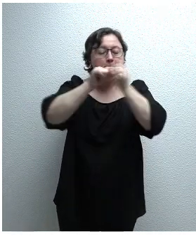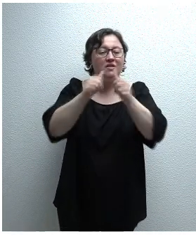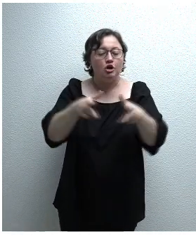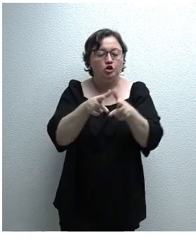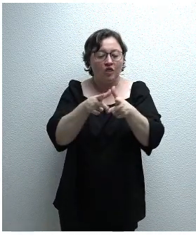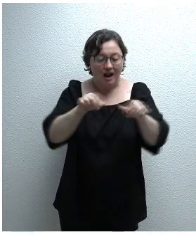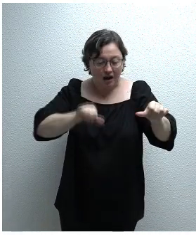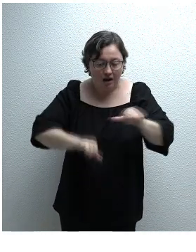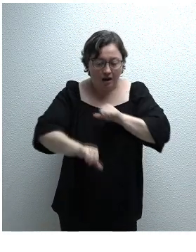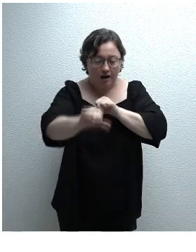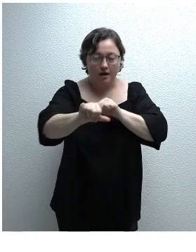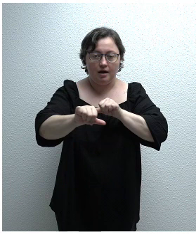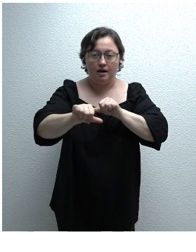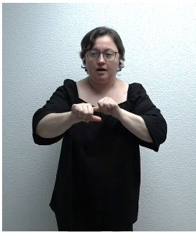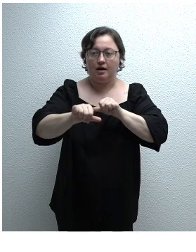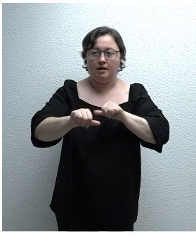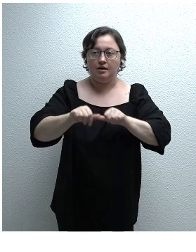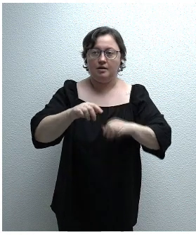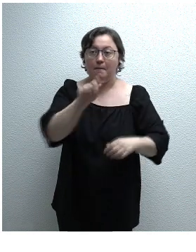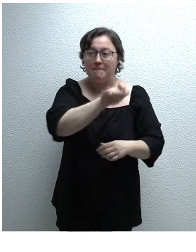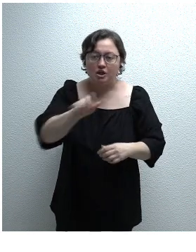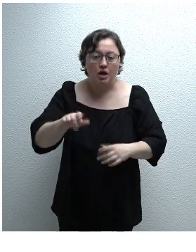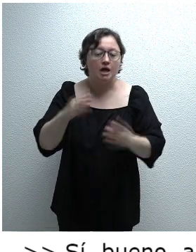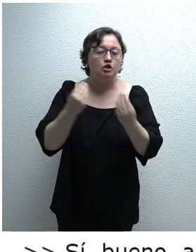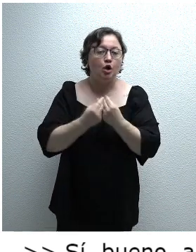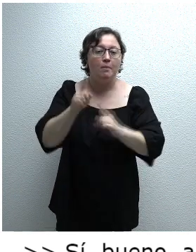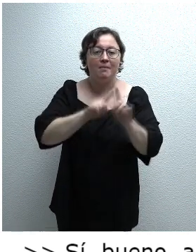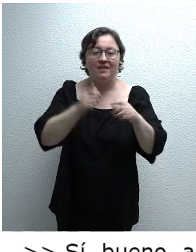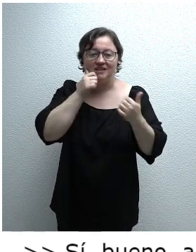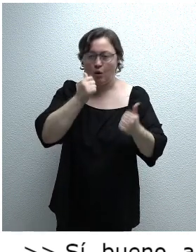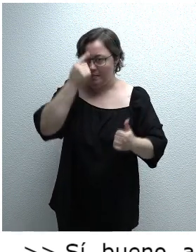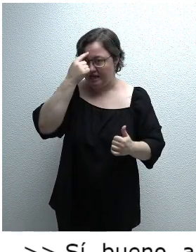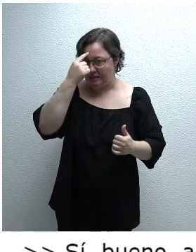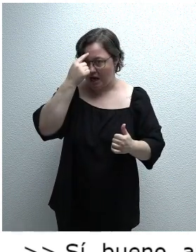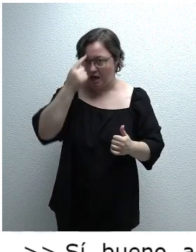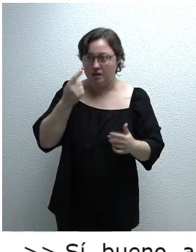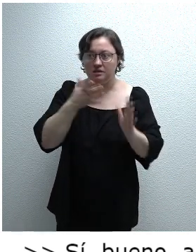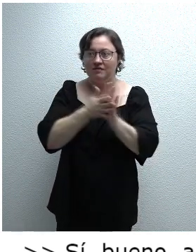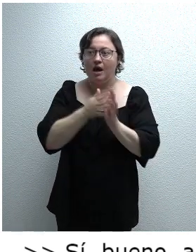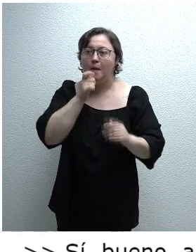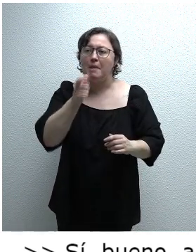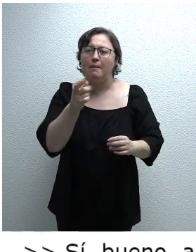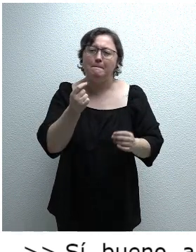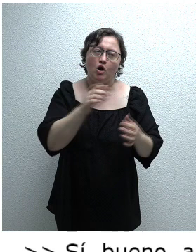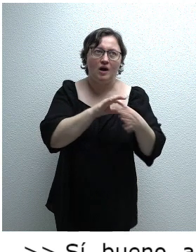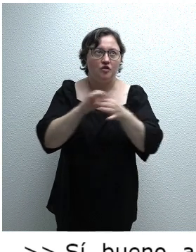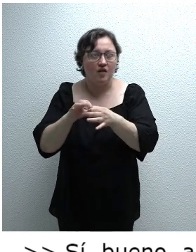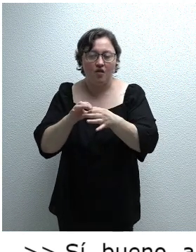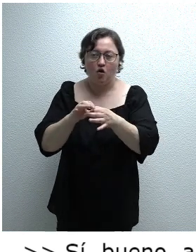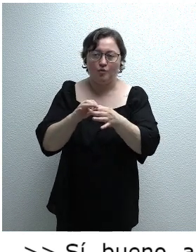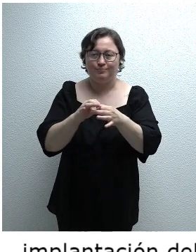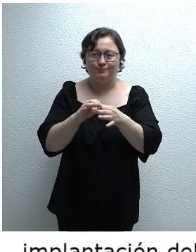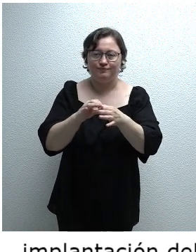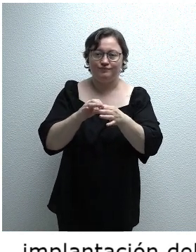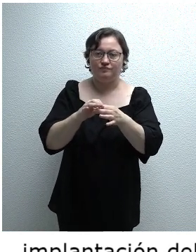social, para nosotros las personas con problemas de salud mental aún mantenemos este término por un poco asociarlo y que se vea